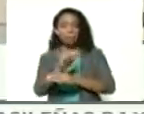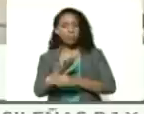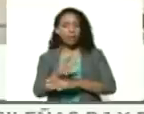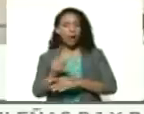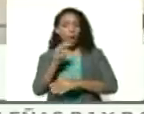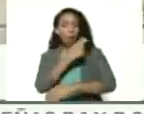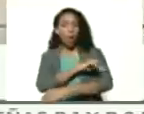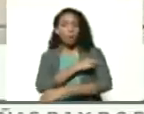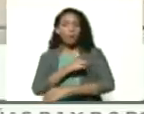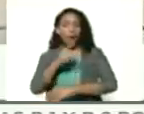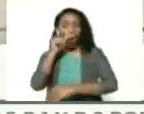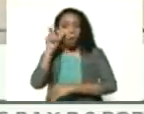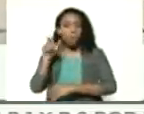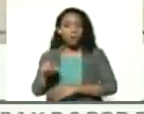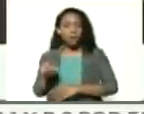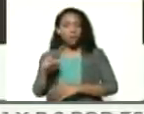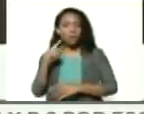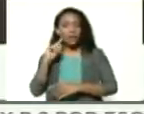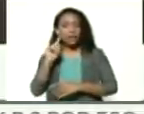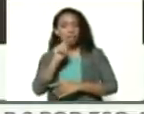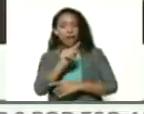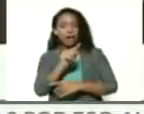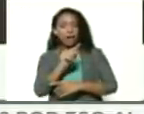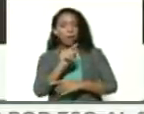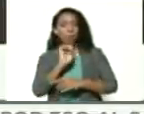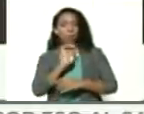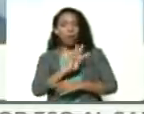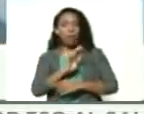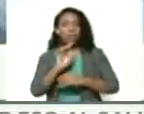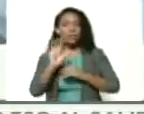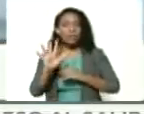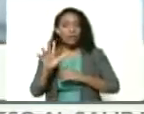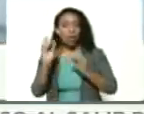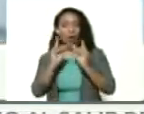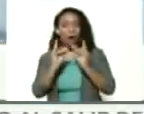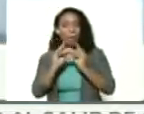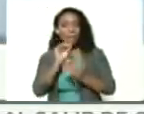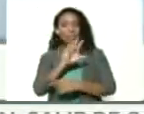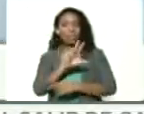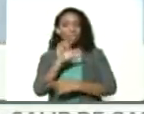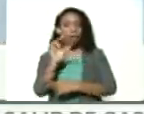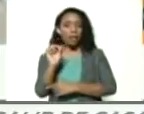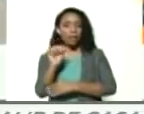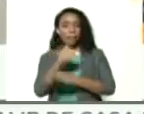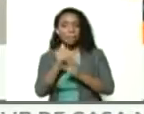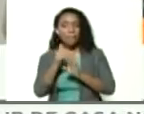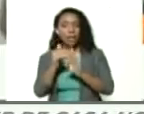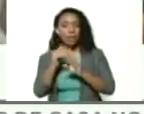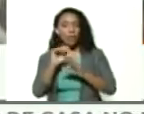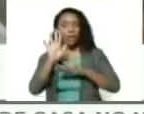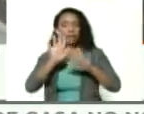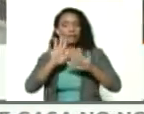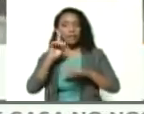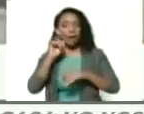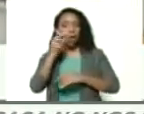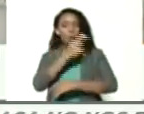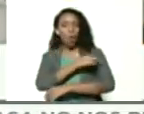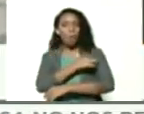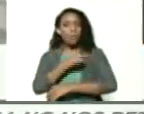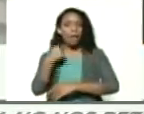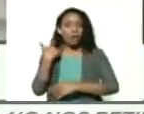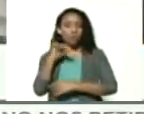hospital César Rodríguez de Guaraguao, serían 45 camas, 30 moderadas y 15 leves. Y en el hospital donde